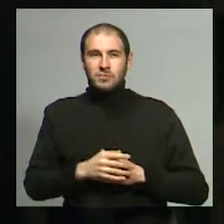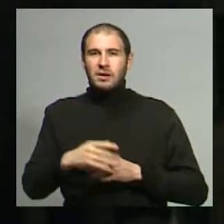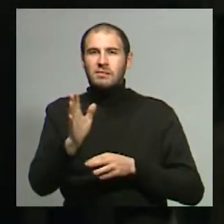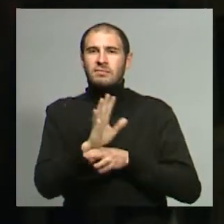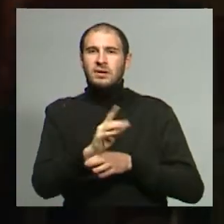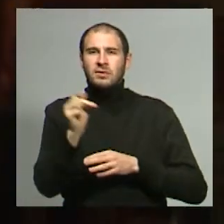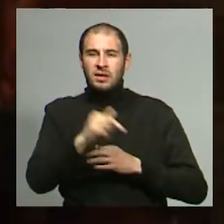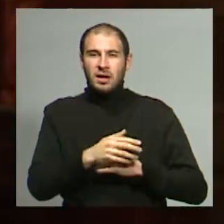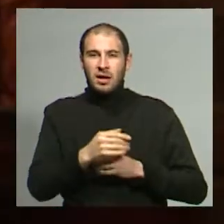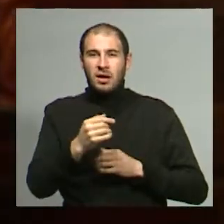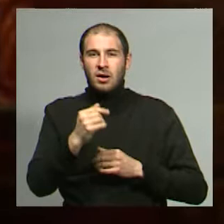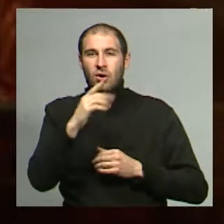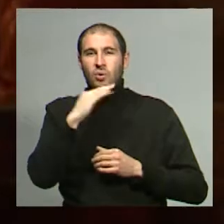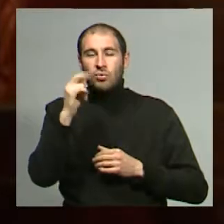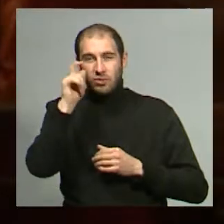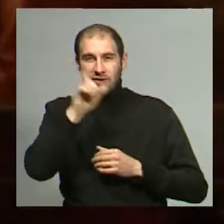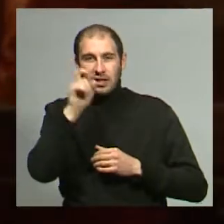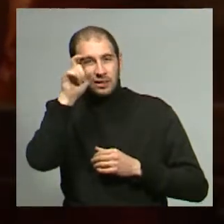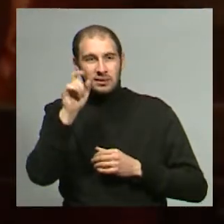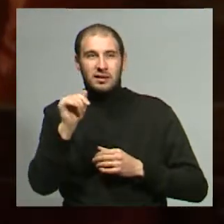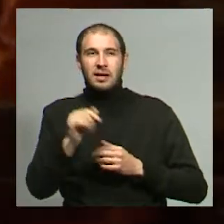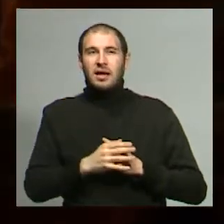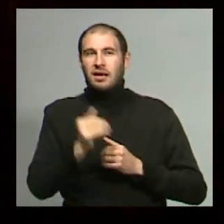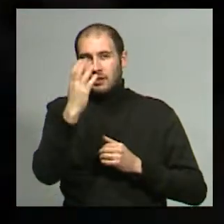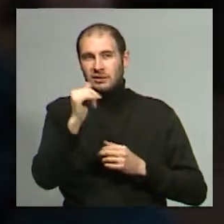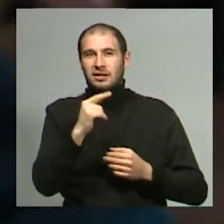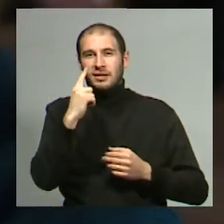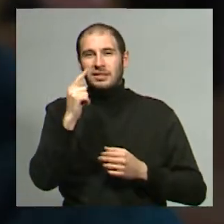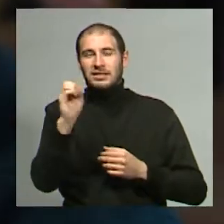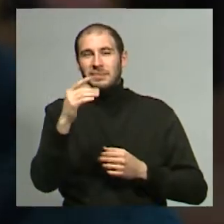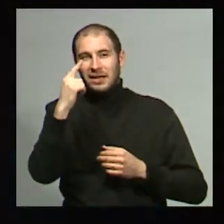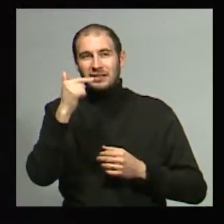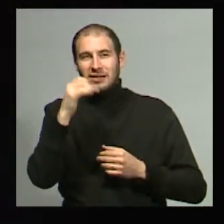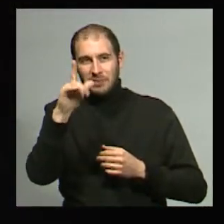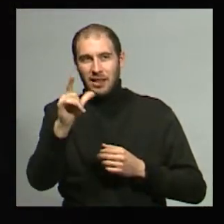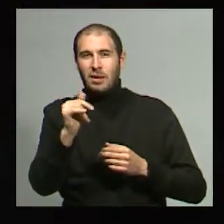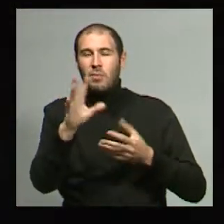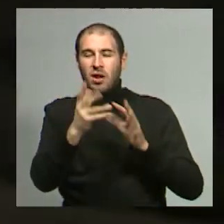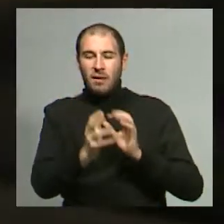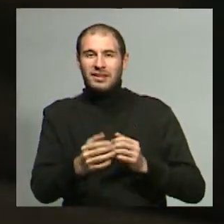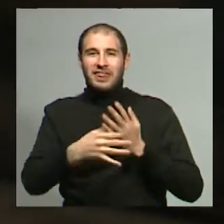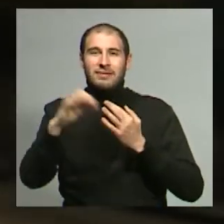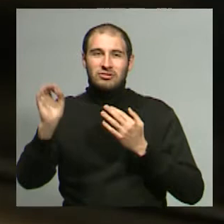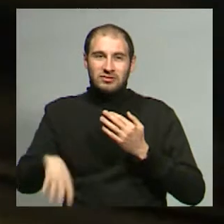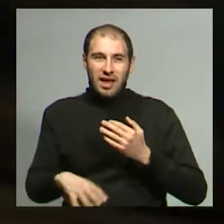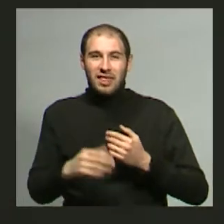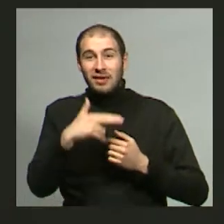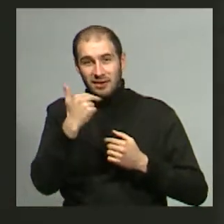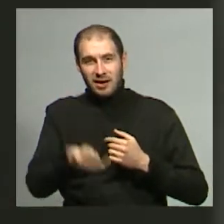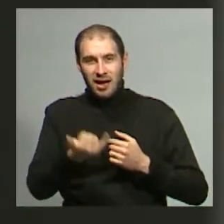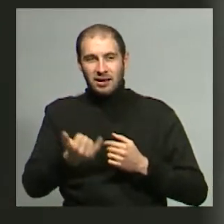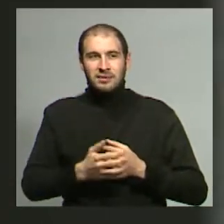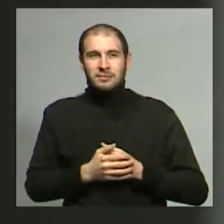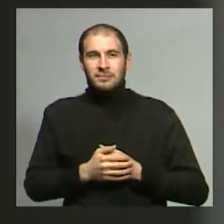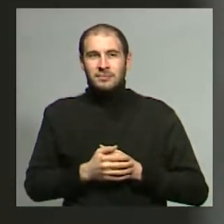que Juliette Binoche es la actriz, interpreta a Isabel, que es una artista plástica divorciada que tiene una hija. Y